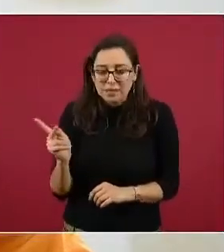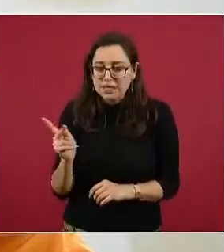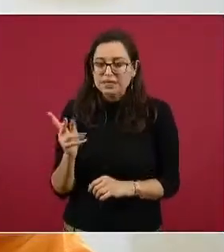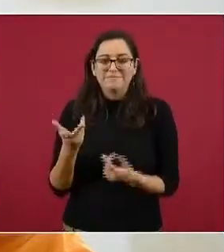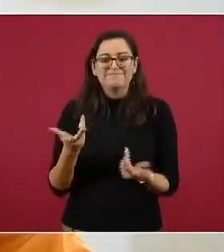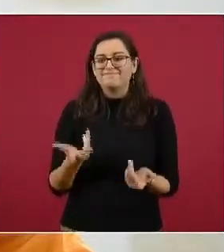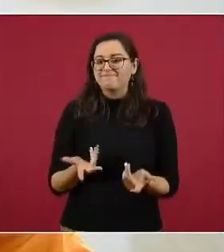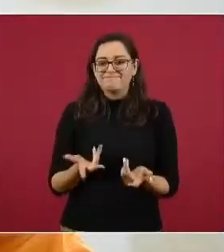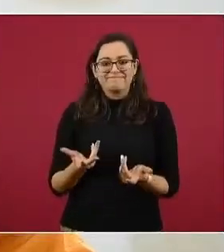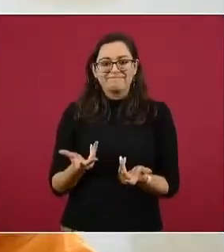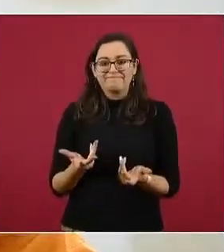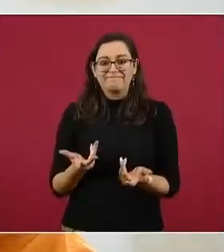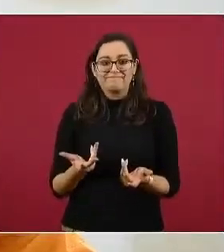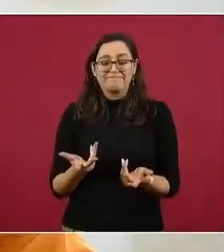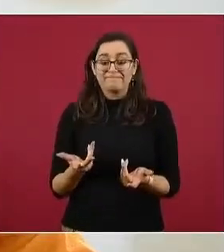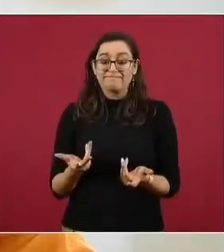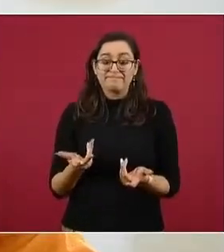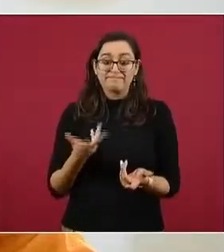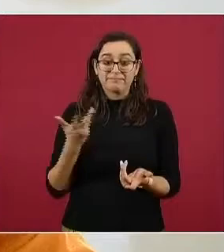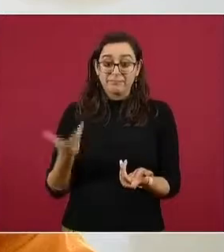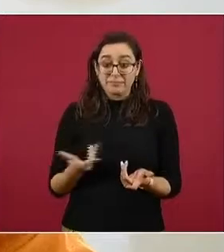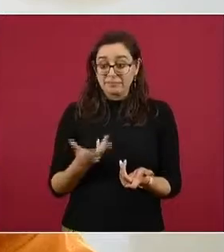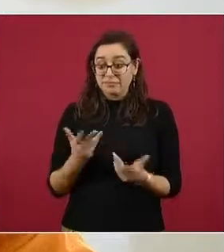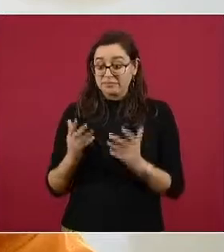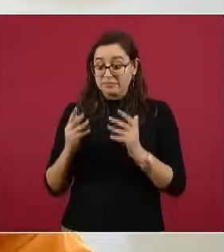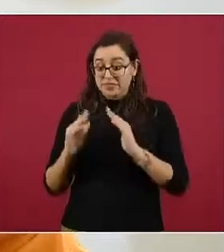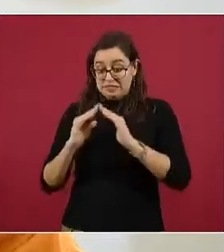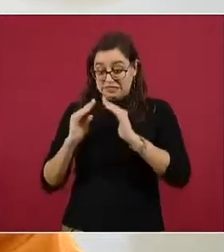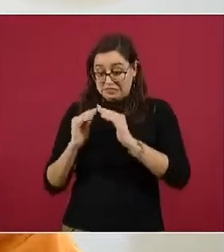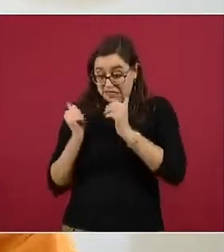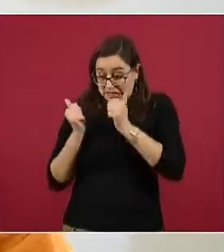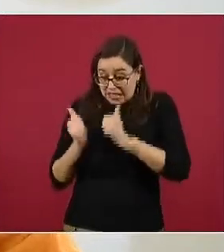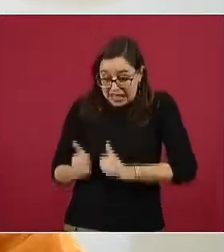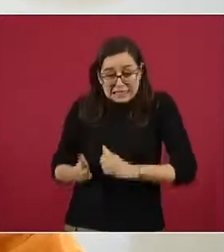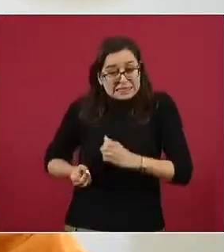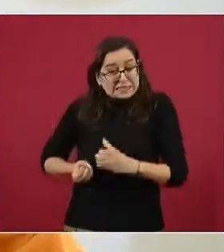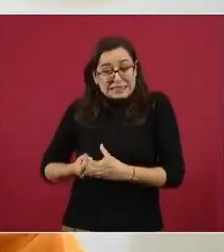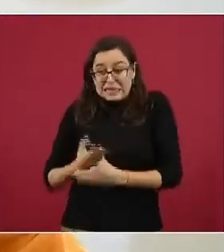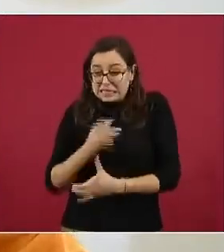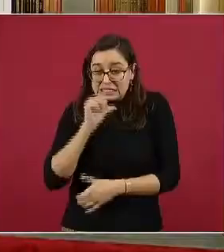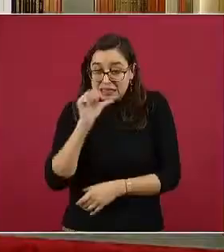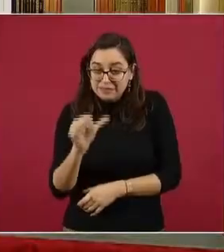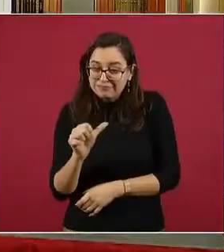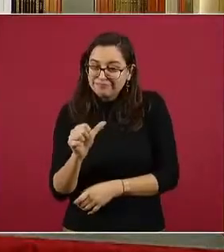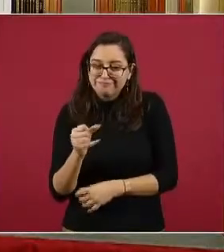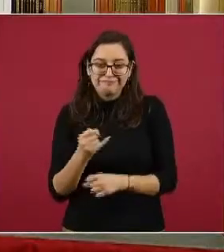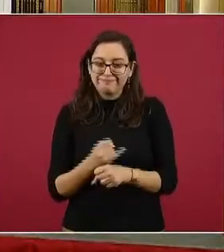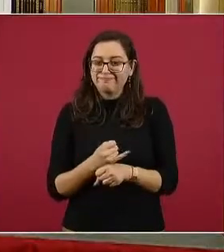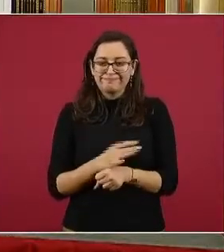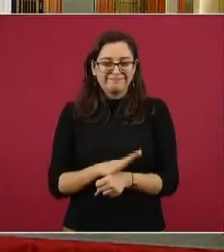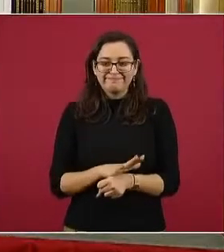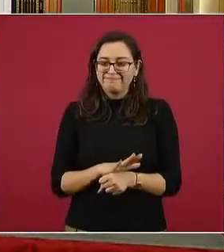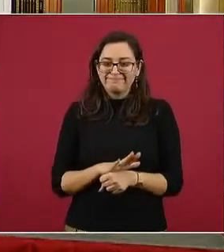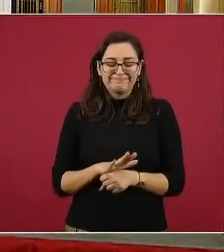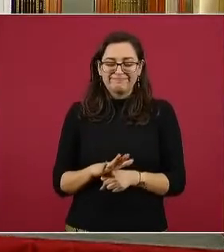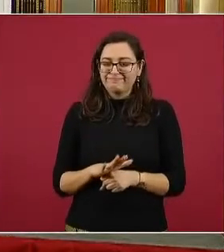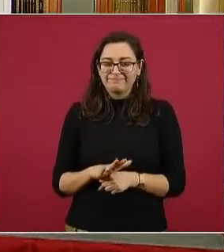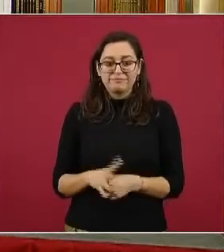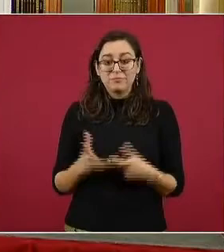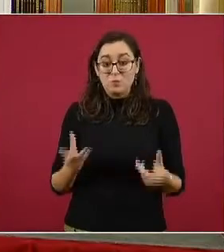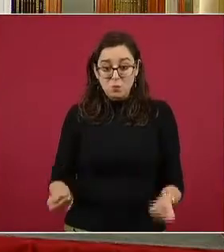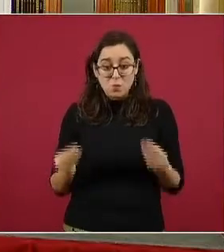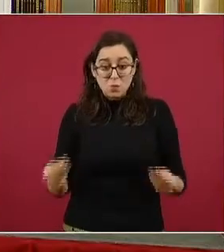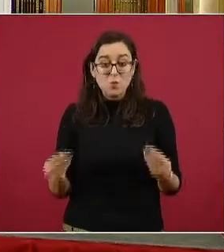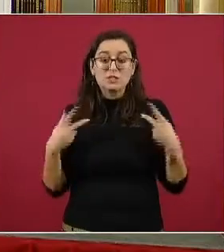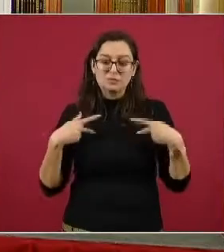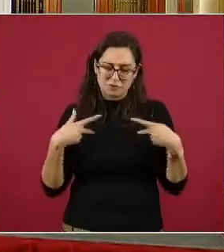posibilidades de reducir al máximo su movilidad. Esto significa que hay muchas